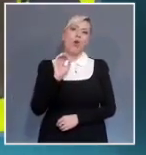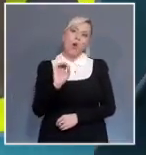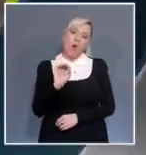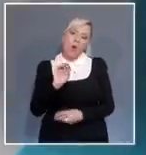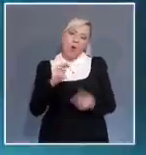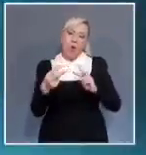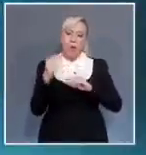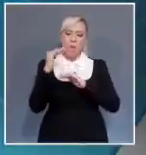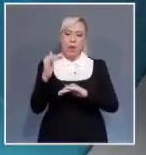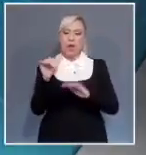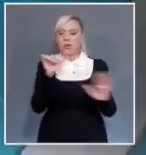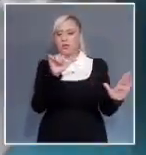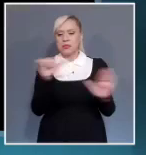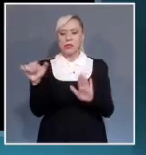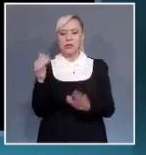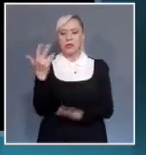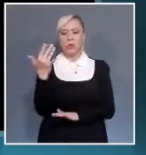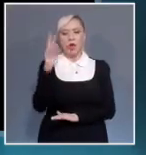mensuales.